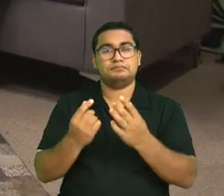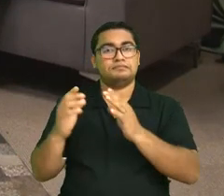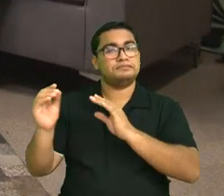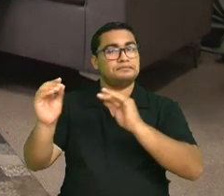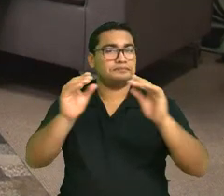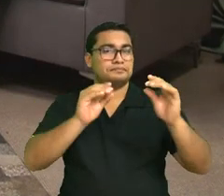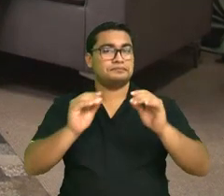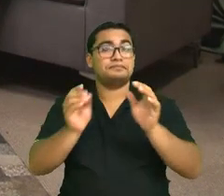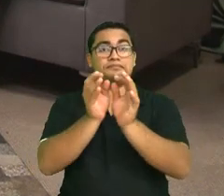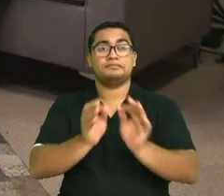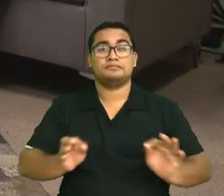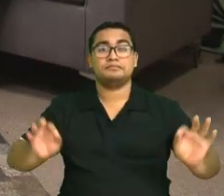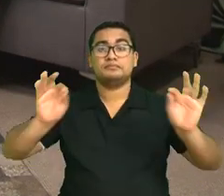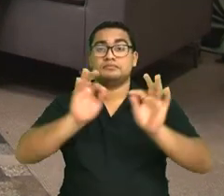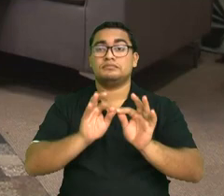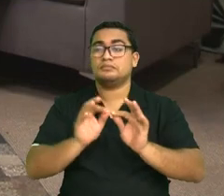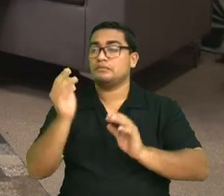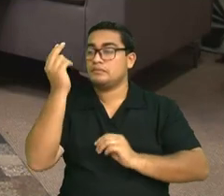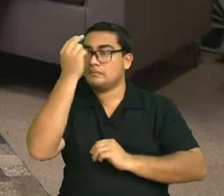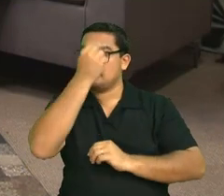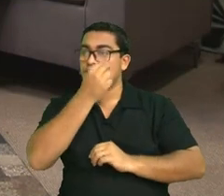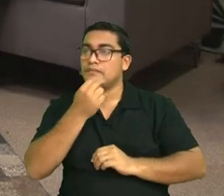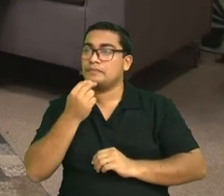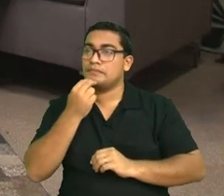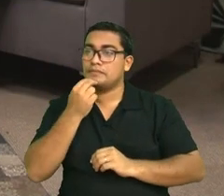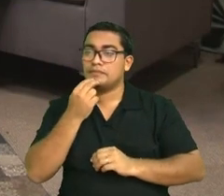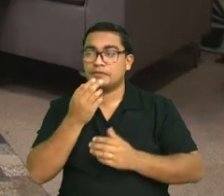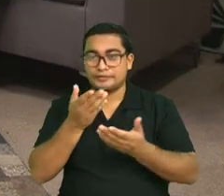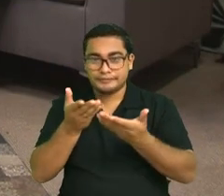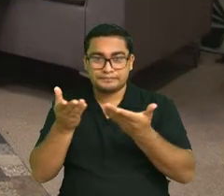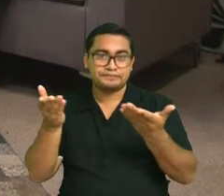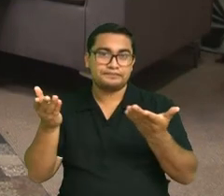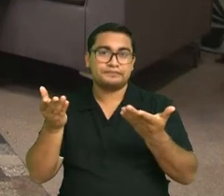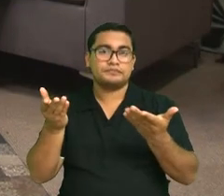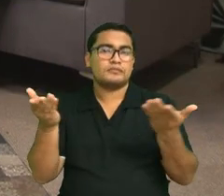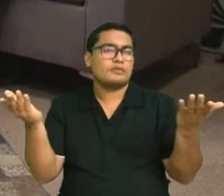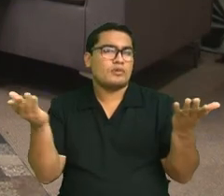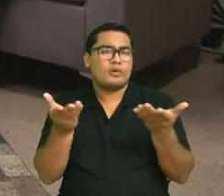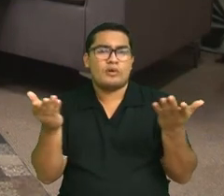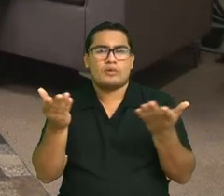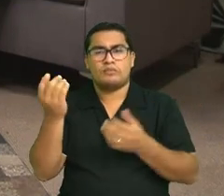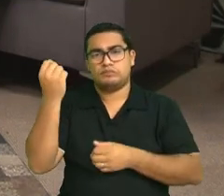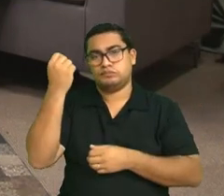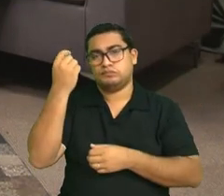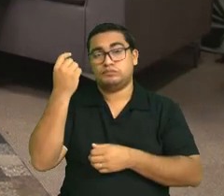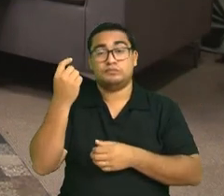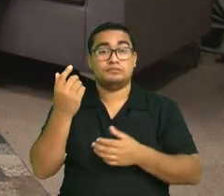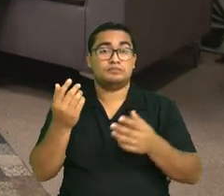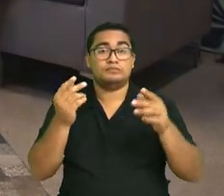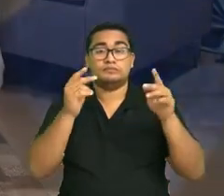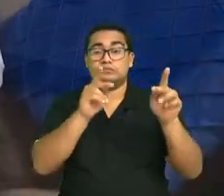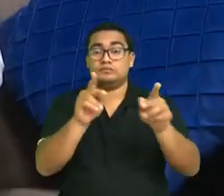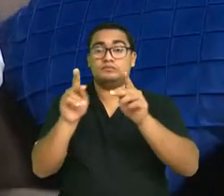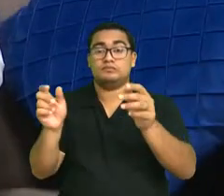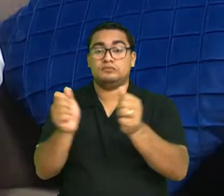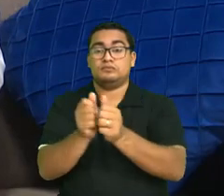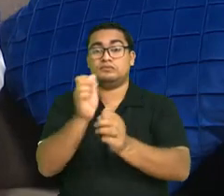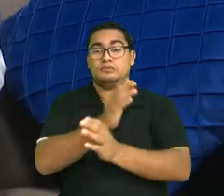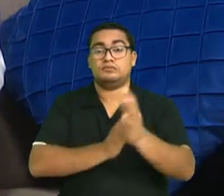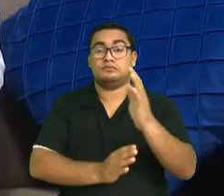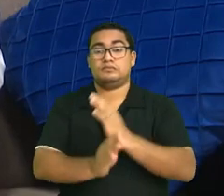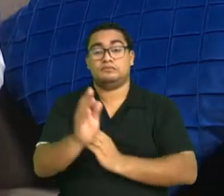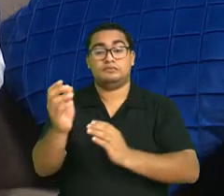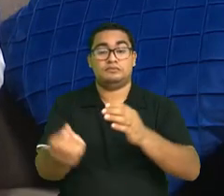de esa dinámica consultarle, y dejo la pregunta abierta para ambas, ¿cómo entendemos este proceso de inclusión en la nueva etapa de la